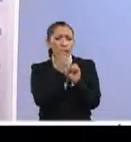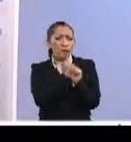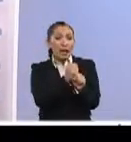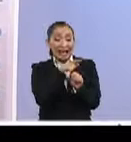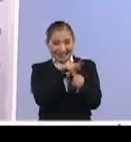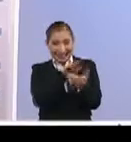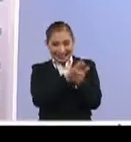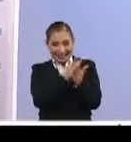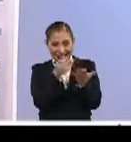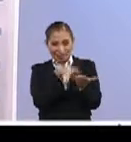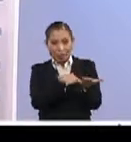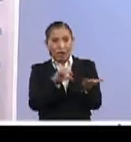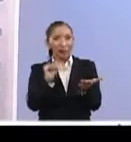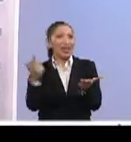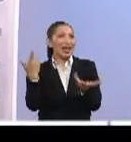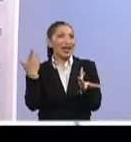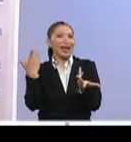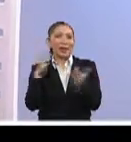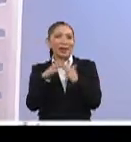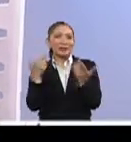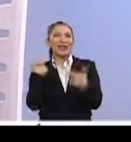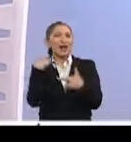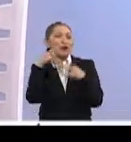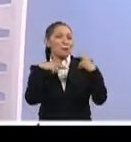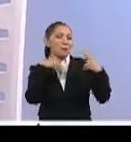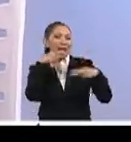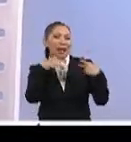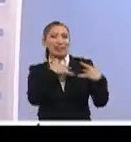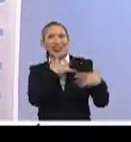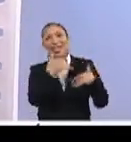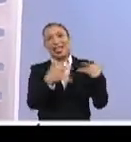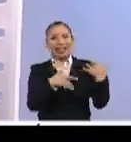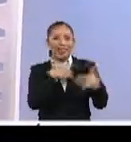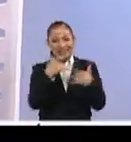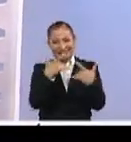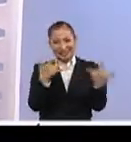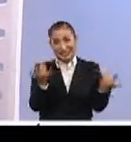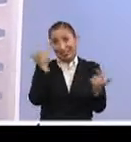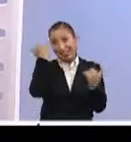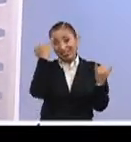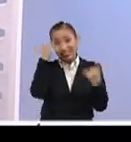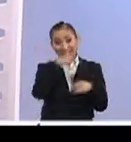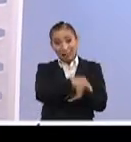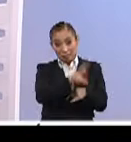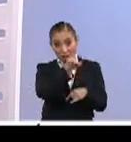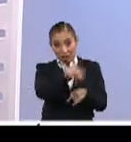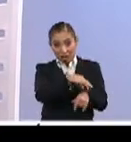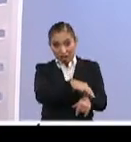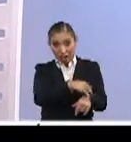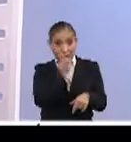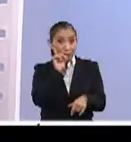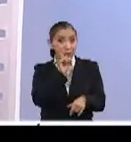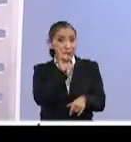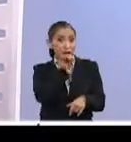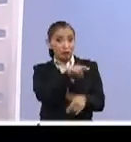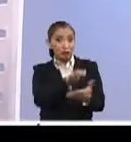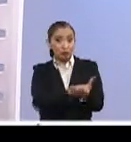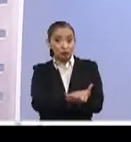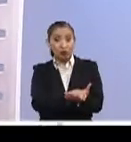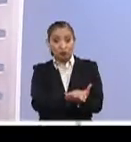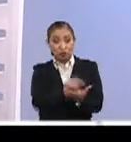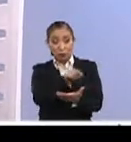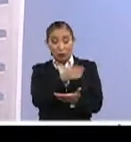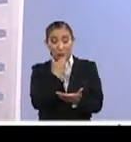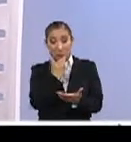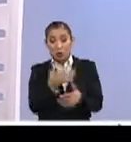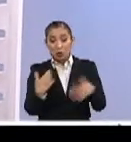la literatura, Shakespeare, Romeo y Julieta, alguna historia que se nos pueda venir a la mente, pues la